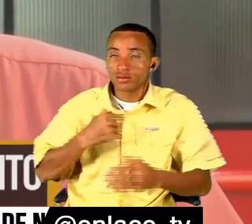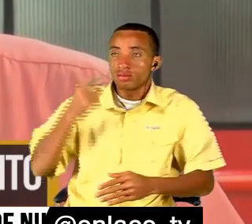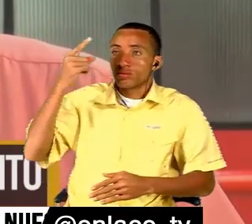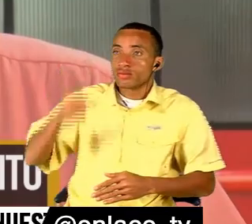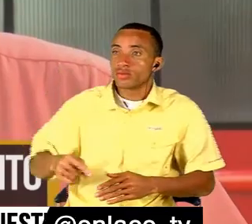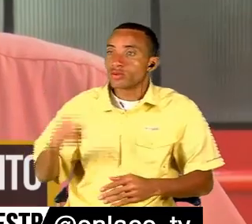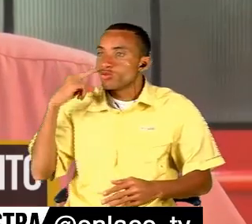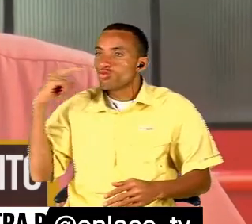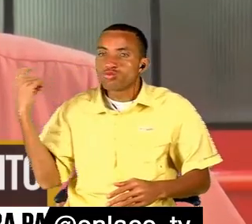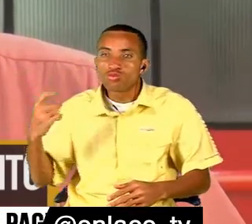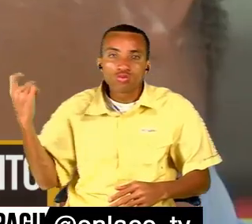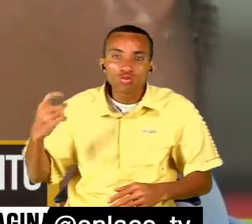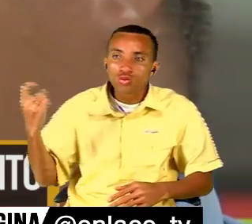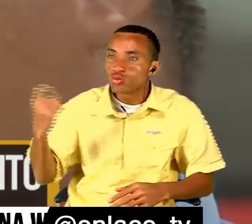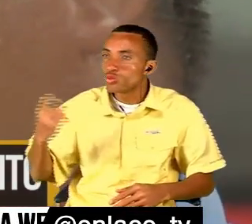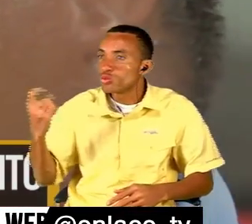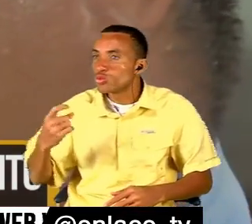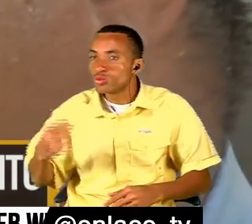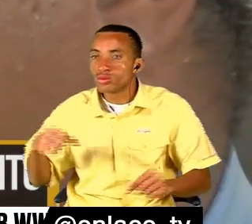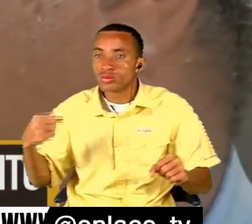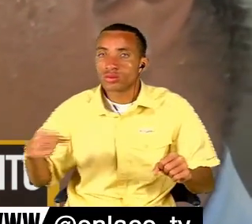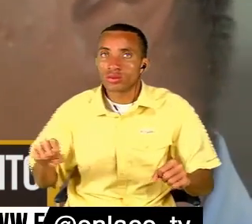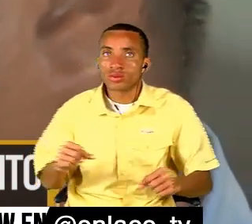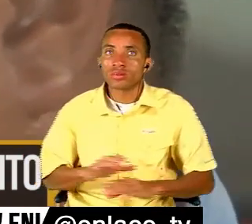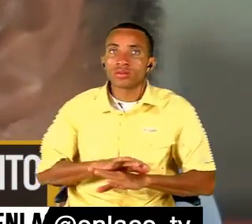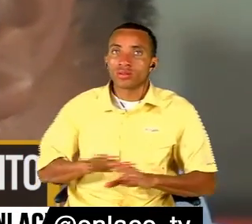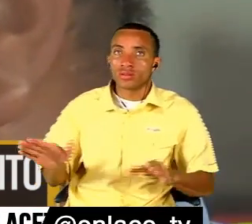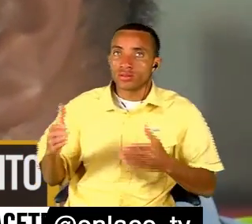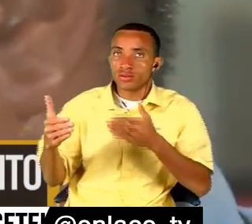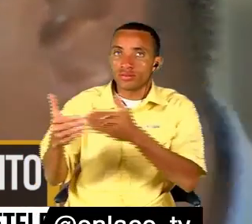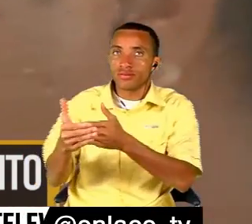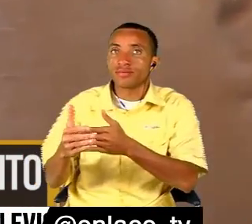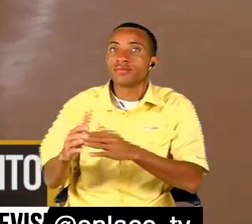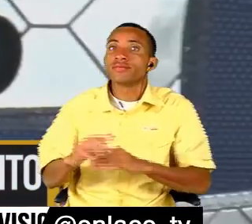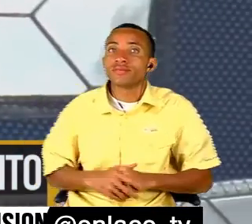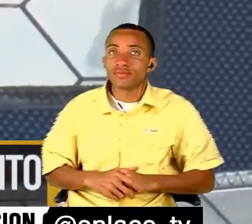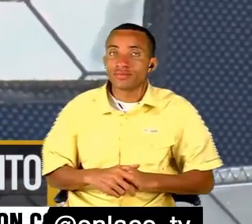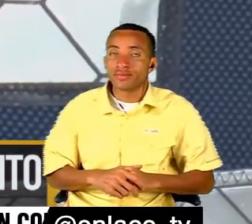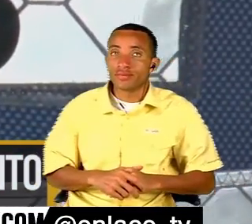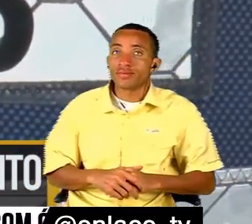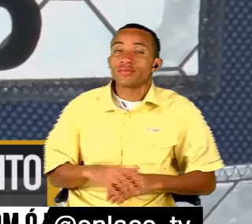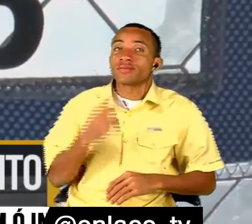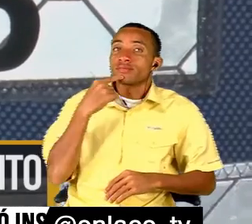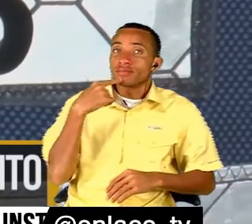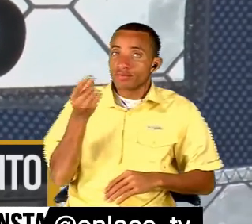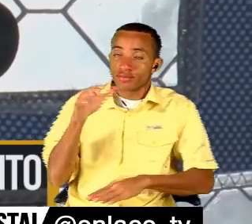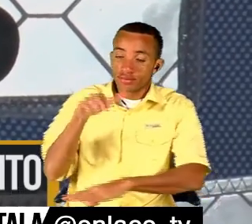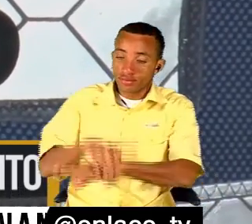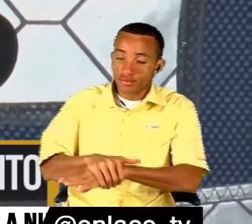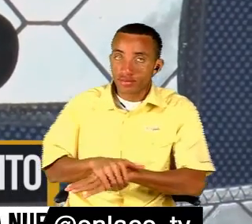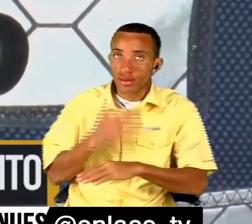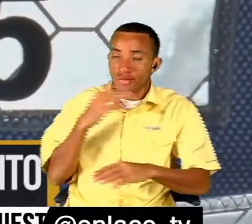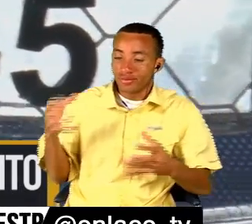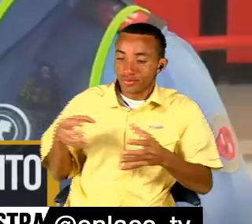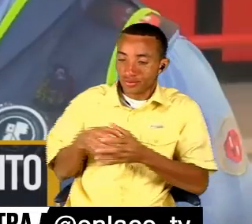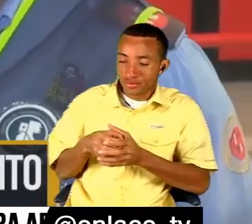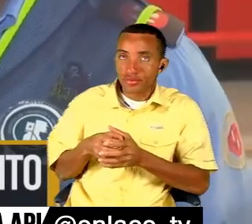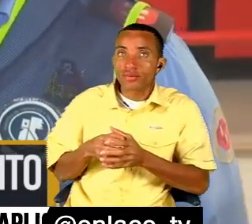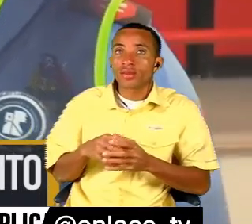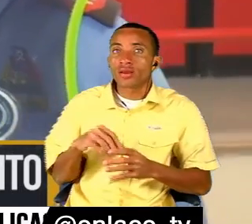esa moto y la detengan por agresión a funcionario público. El equipo jurídico de la Inspección de Tránsito y Transporte acompaña al agente